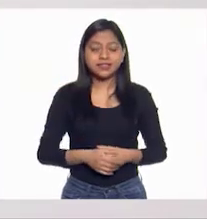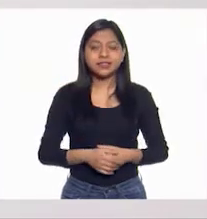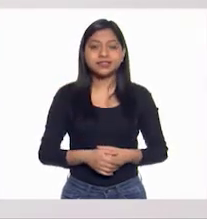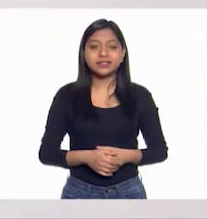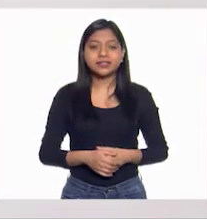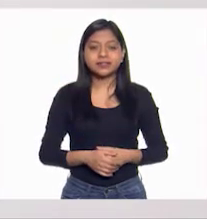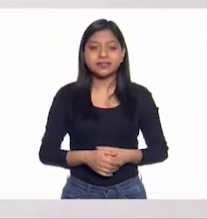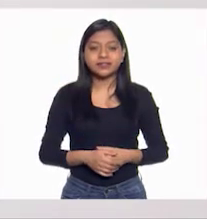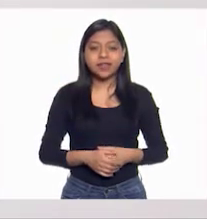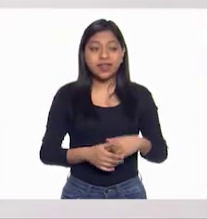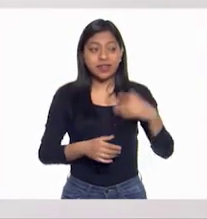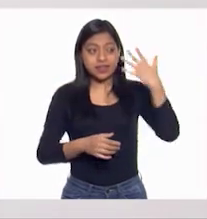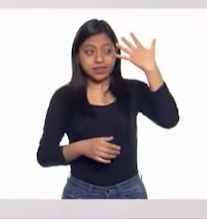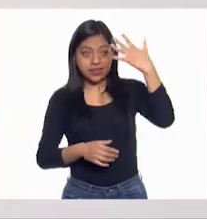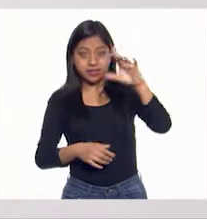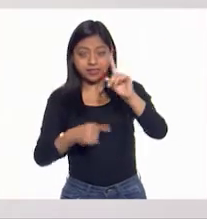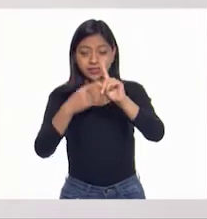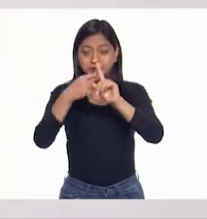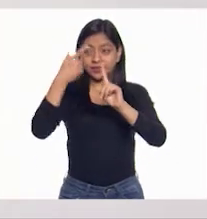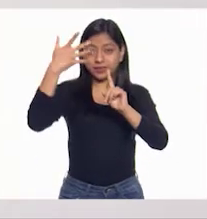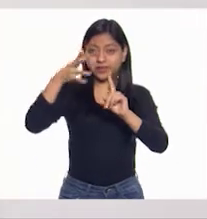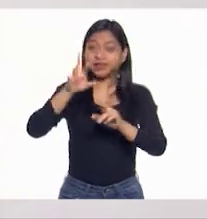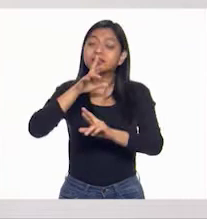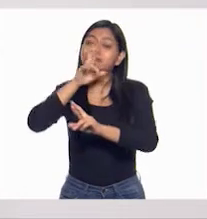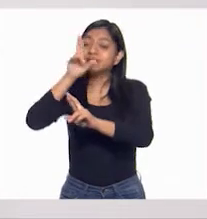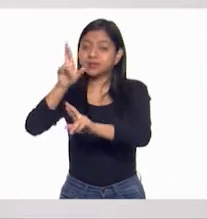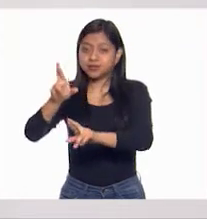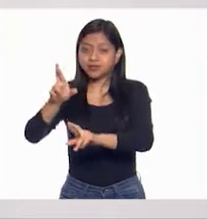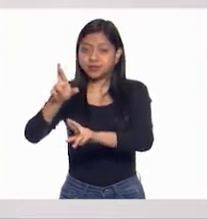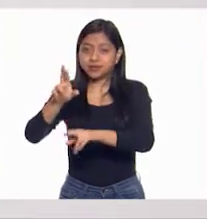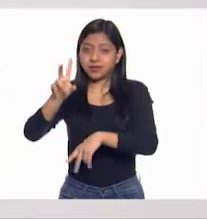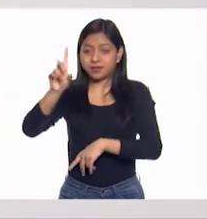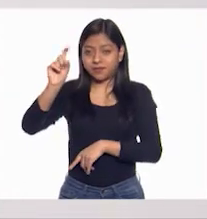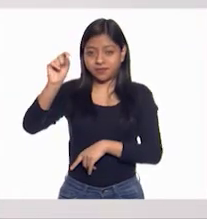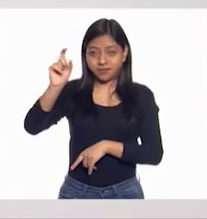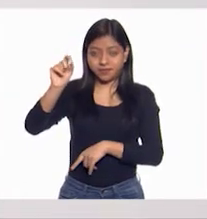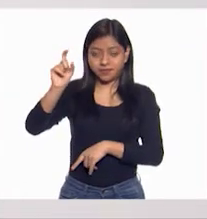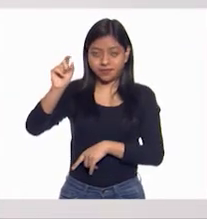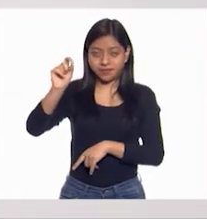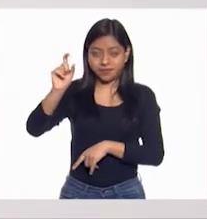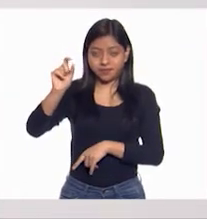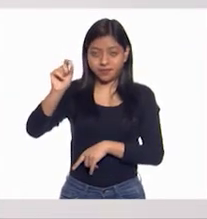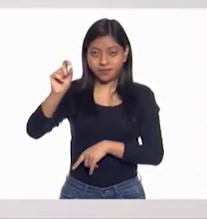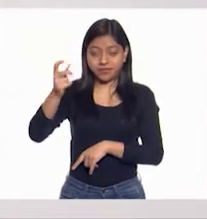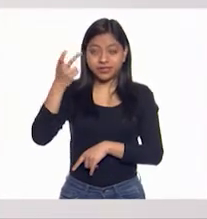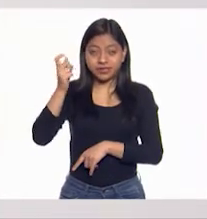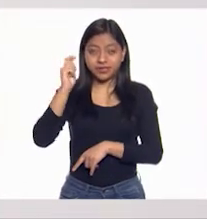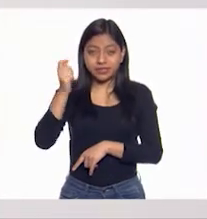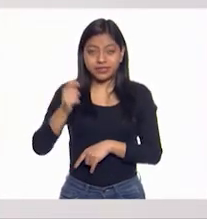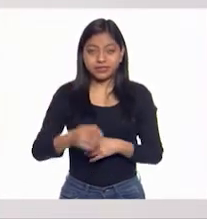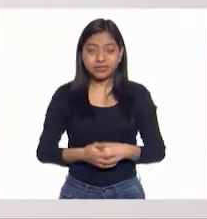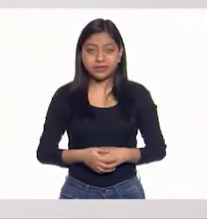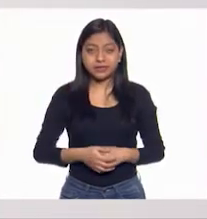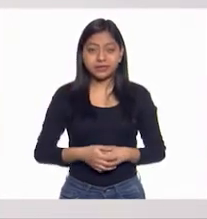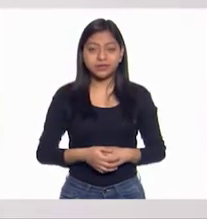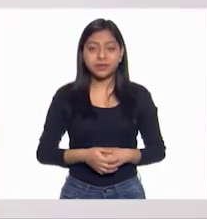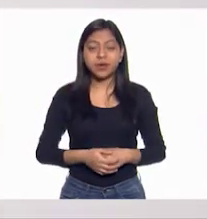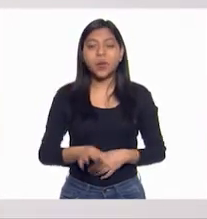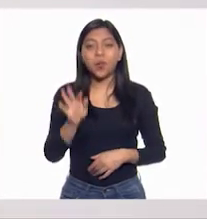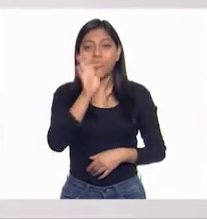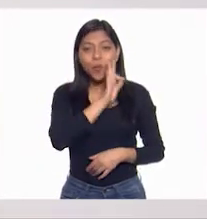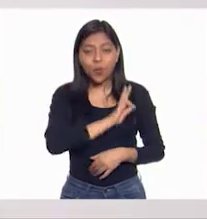10 más 10. ¿Y cuánto sería, Ale? 10 más 10. 20. Así que nos sobran 0 hojas y podemos